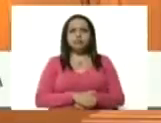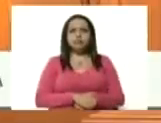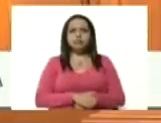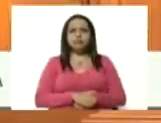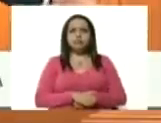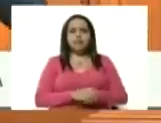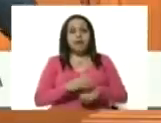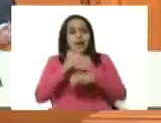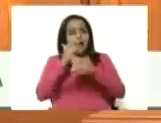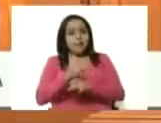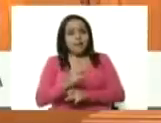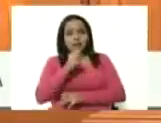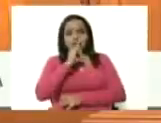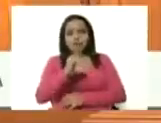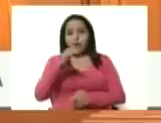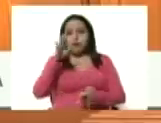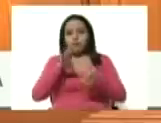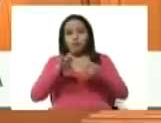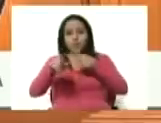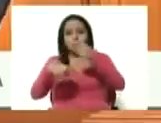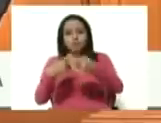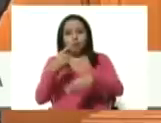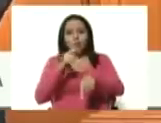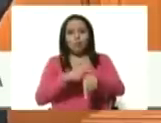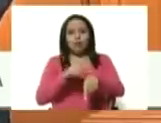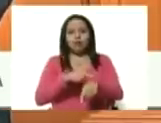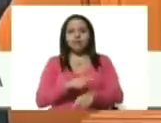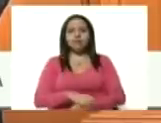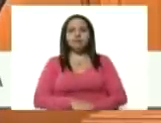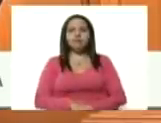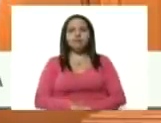Esperen noticias en las próximas horas.